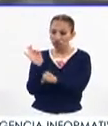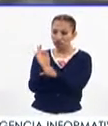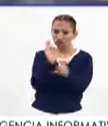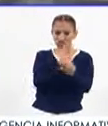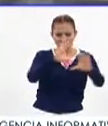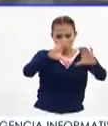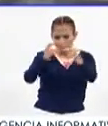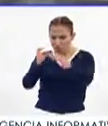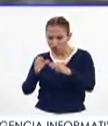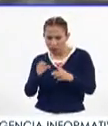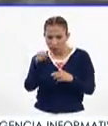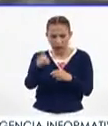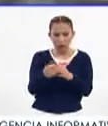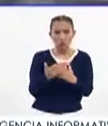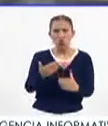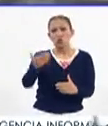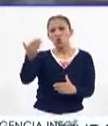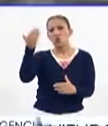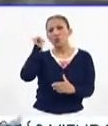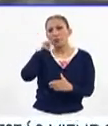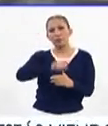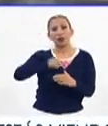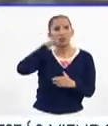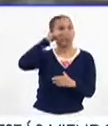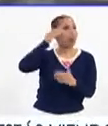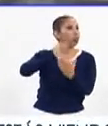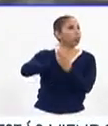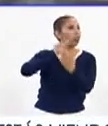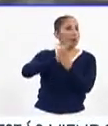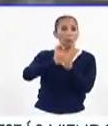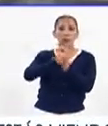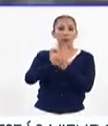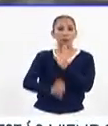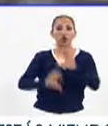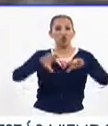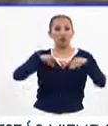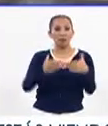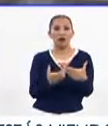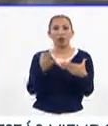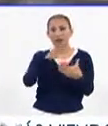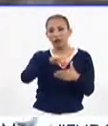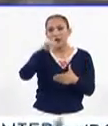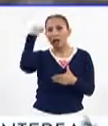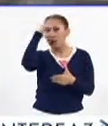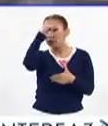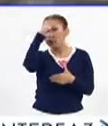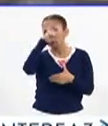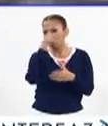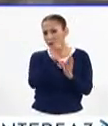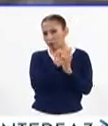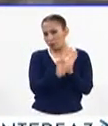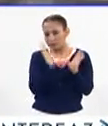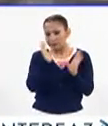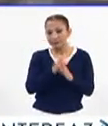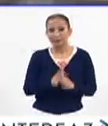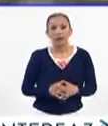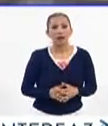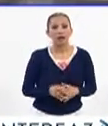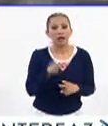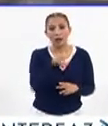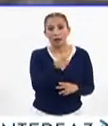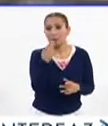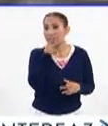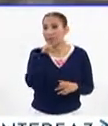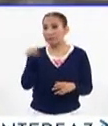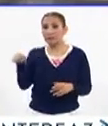aquellas comunidades que han sido un tanto invisibilizadas, como la comunidad del espectro autista, solo por citar un ejemplo. Sí. Bueno, toca